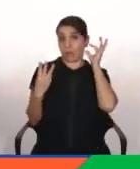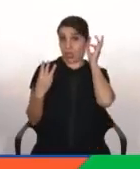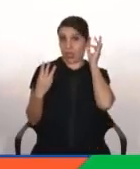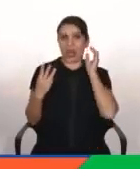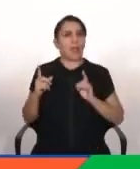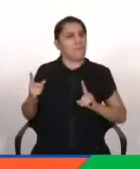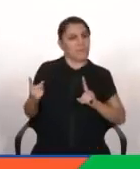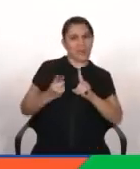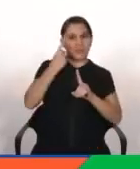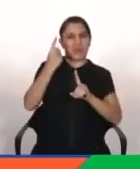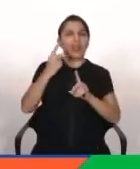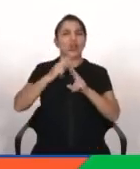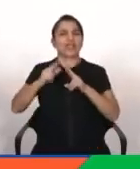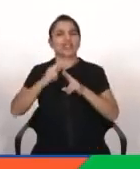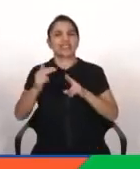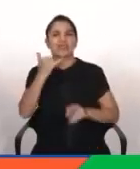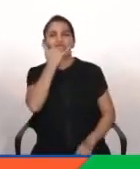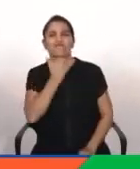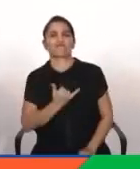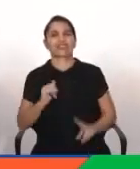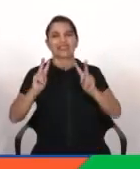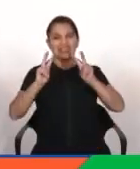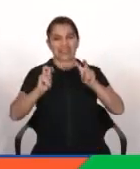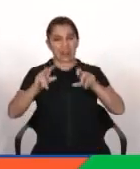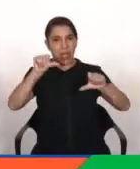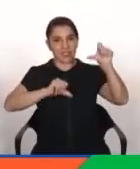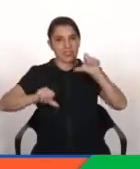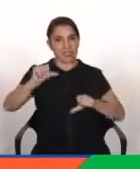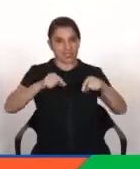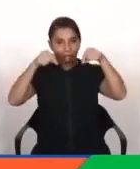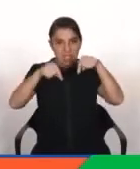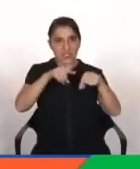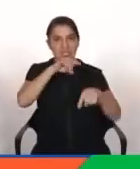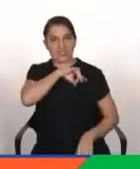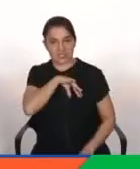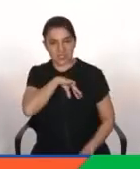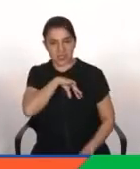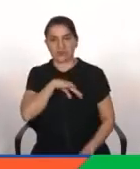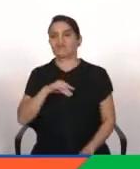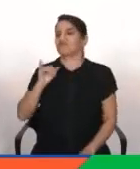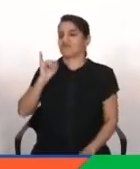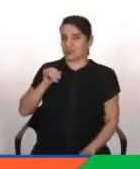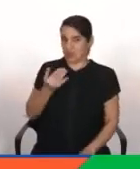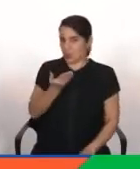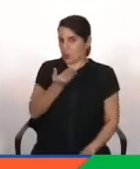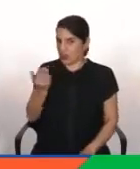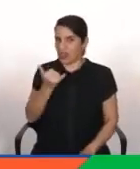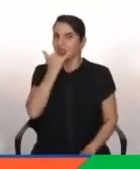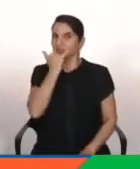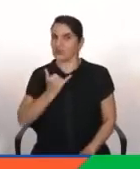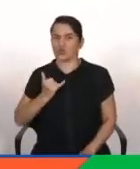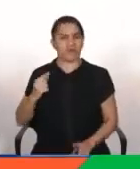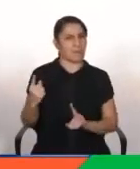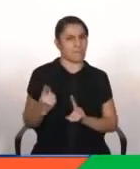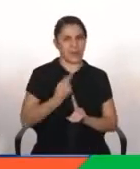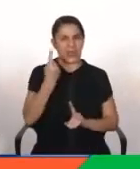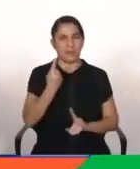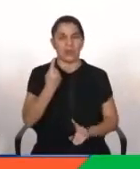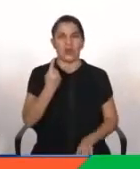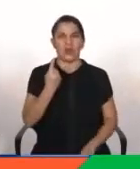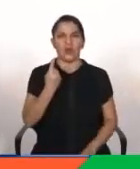que hicimos un canal de YouTube sobre ciencia en Chile. Sí, de hecho fueron de los primeros canales y justamente el primer canal que